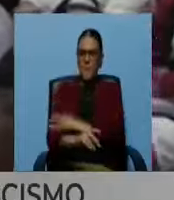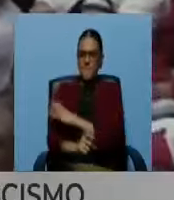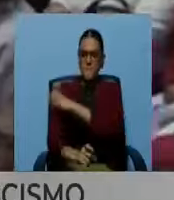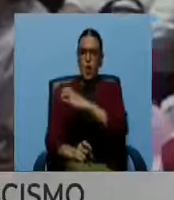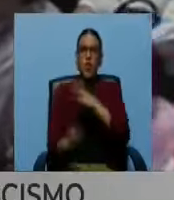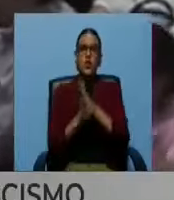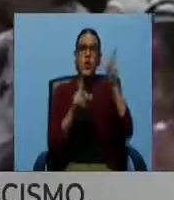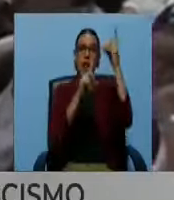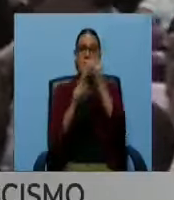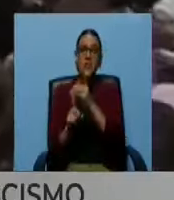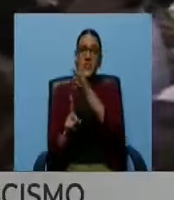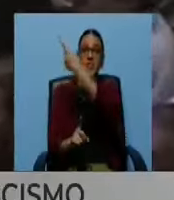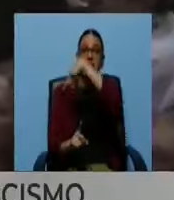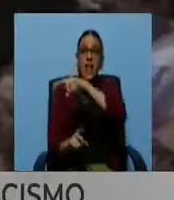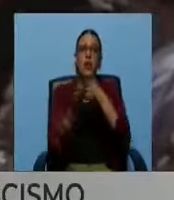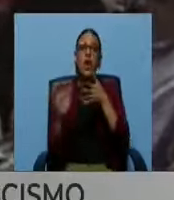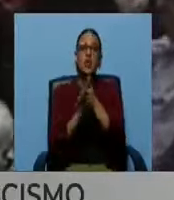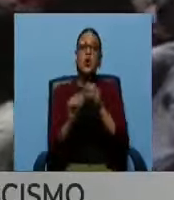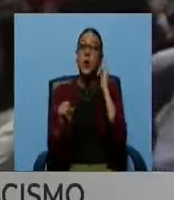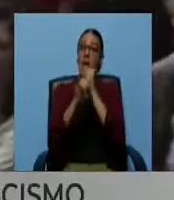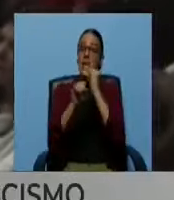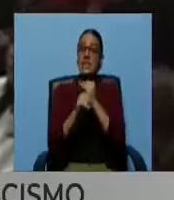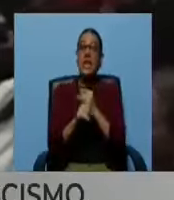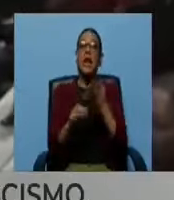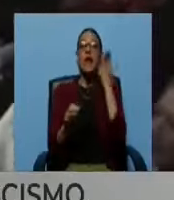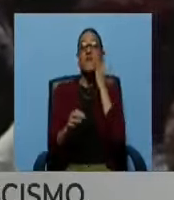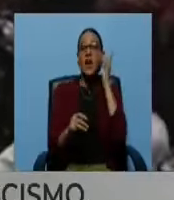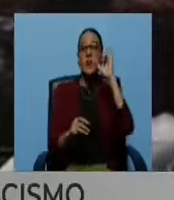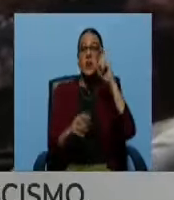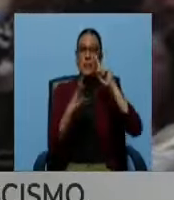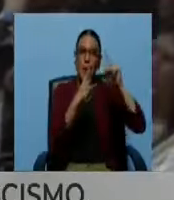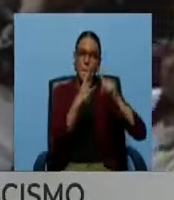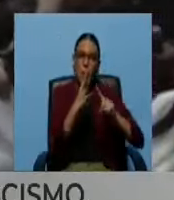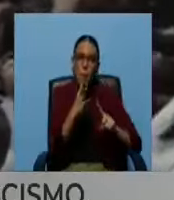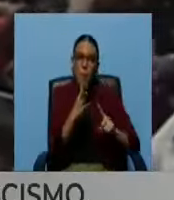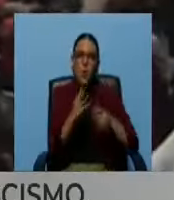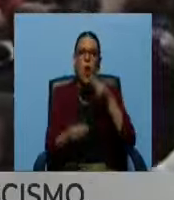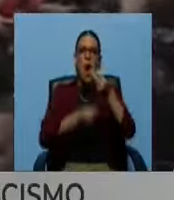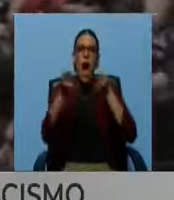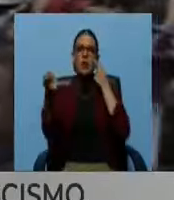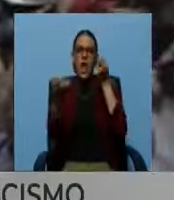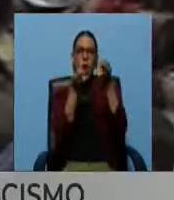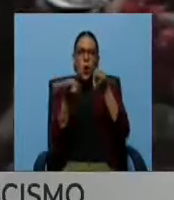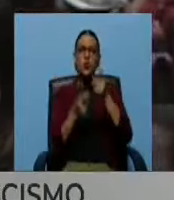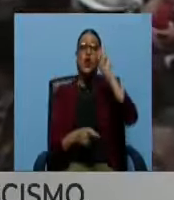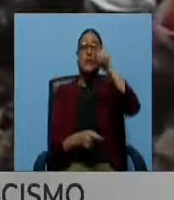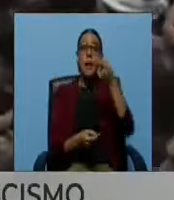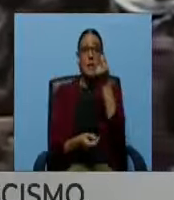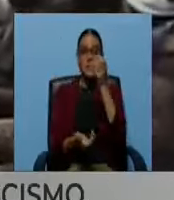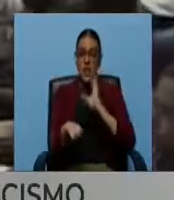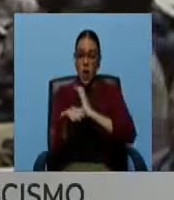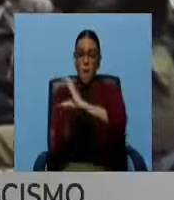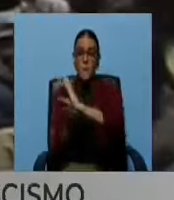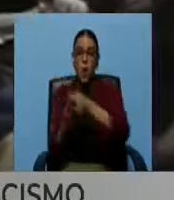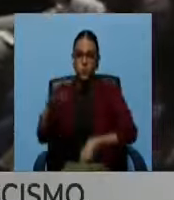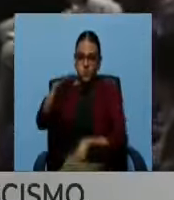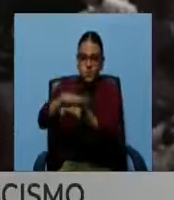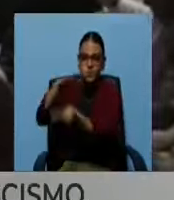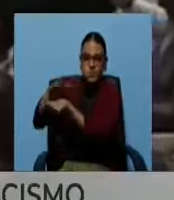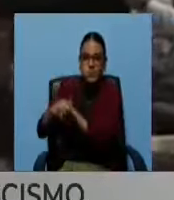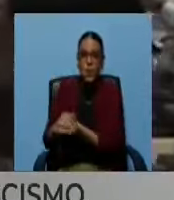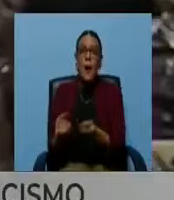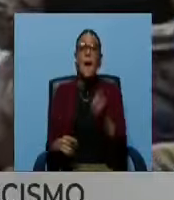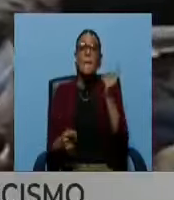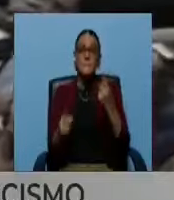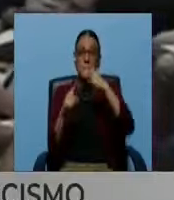la dictadura de los algoritmos en las redes sociales. Financiaron más de